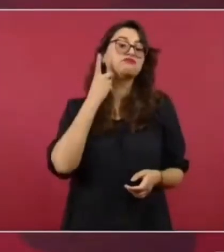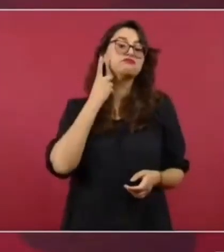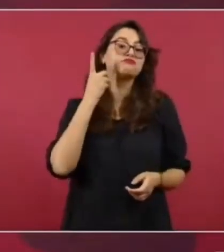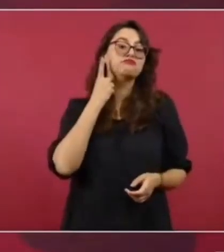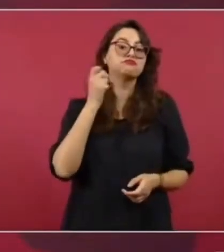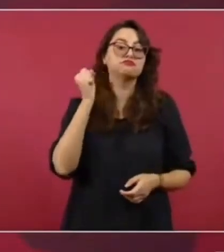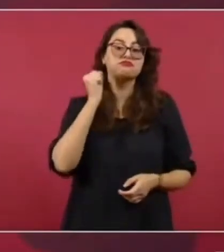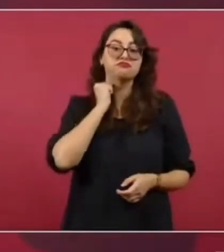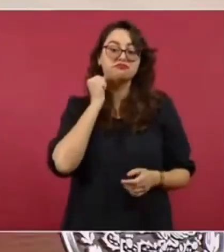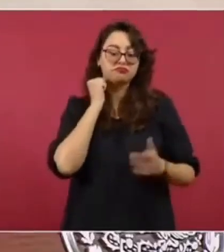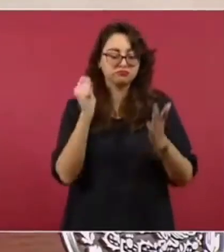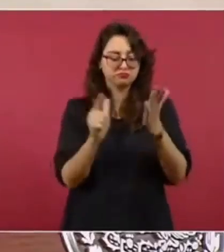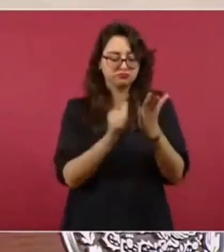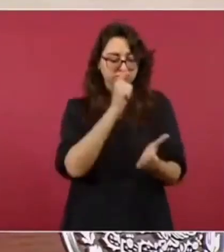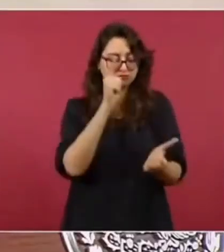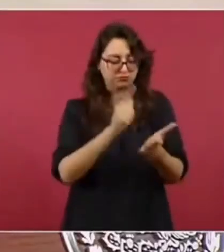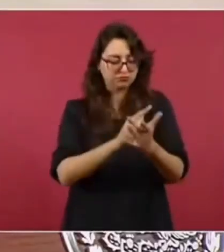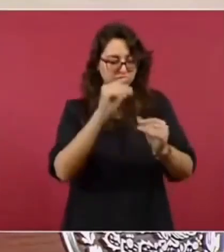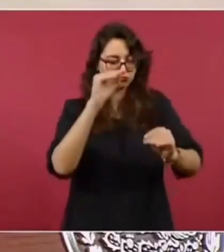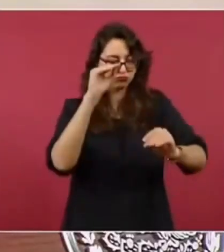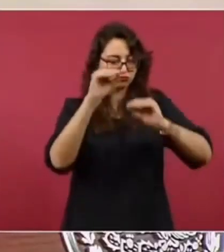al Poder Legislativo,